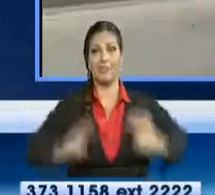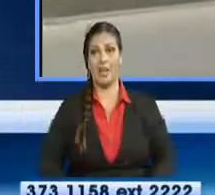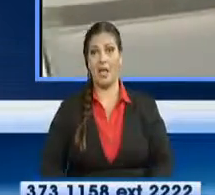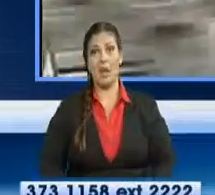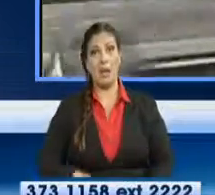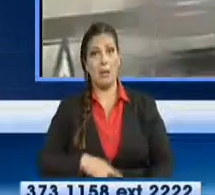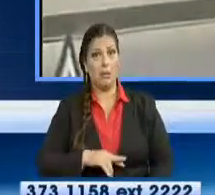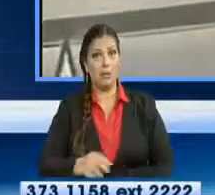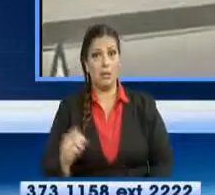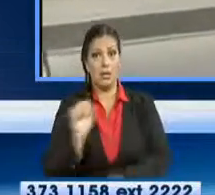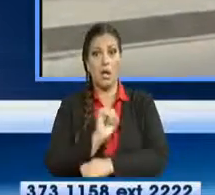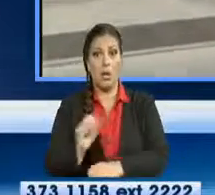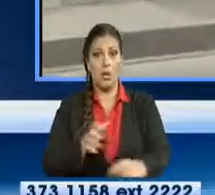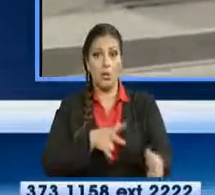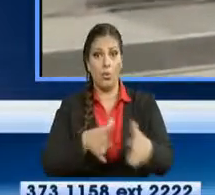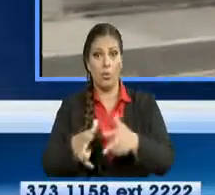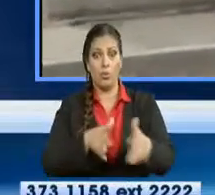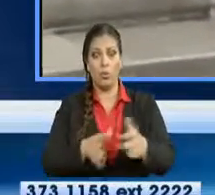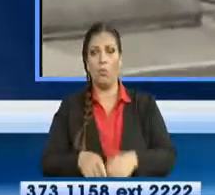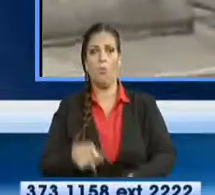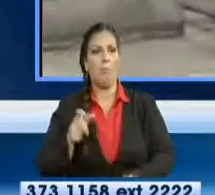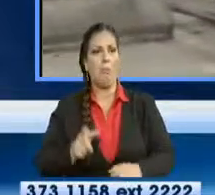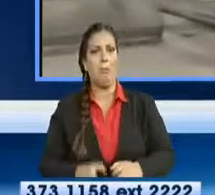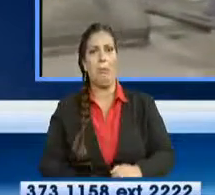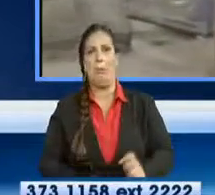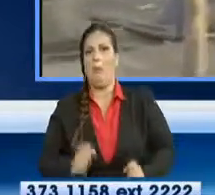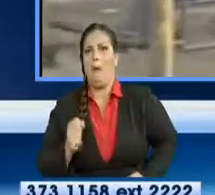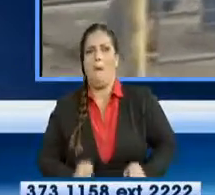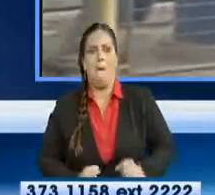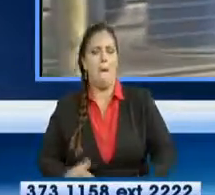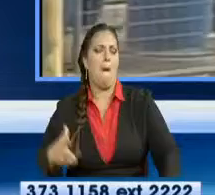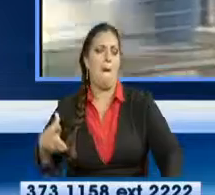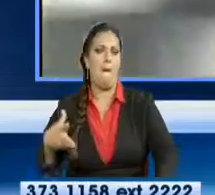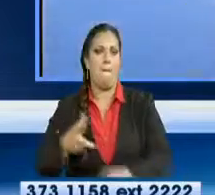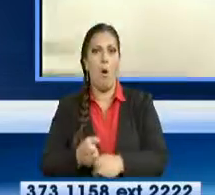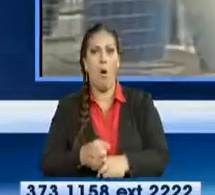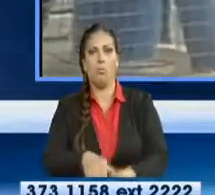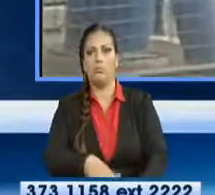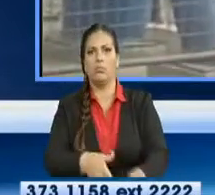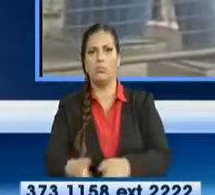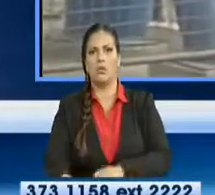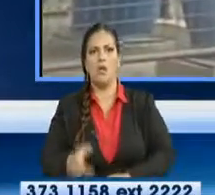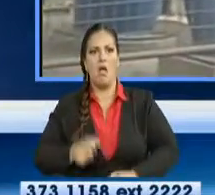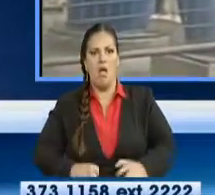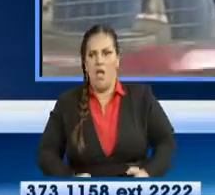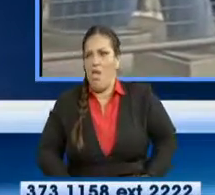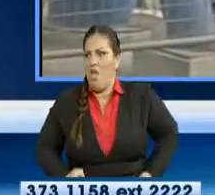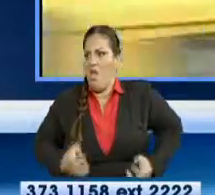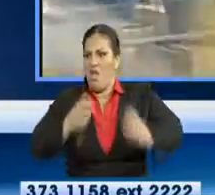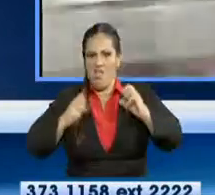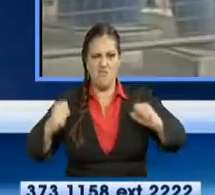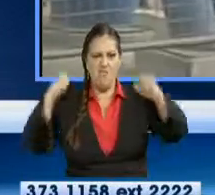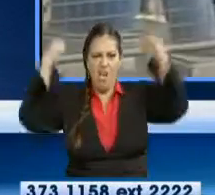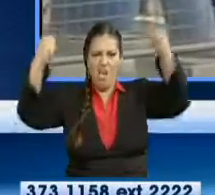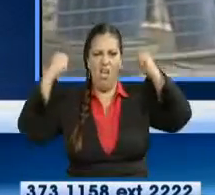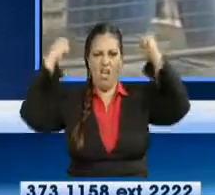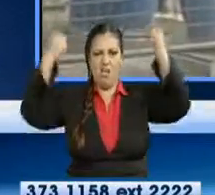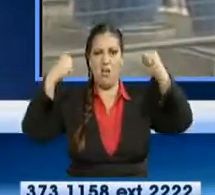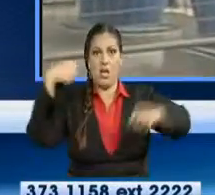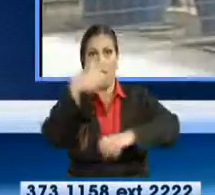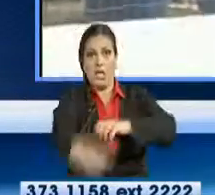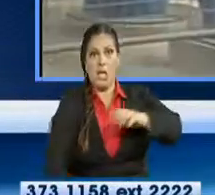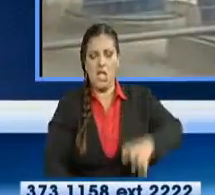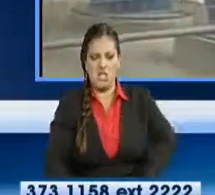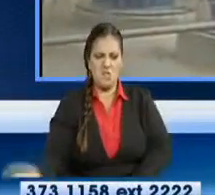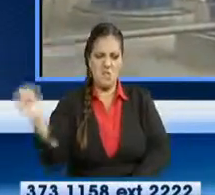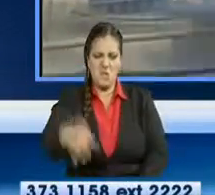Cierran la vía, vehículos, rompen parabrisas de que, choferes, los parabrisas de los carros que no tienen la culpa, carro particular que pasa por ahí, como